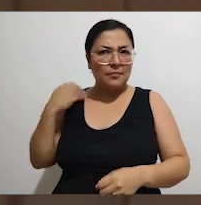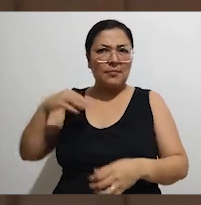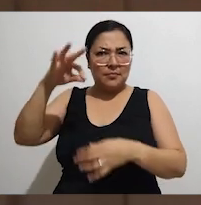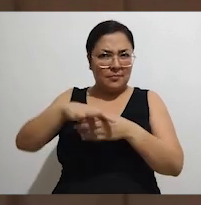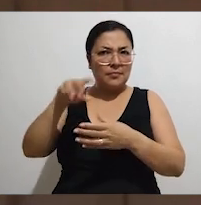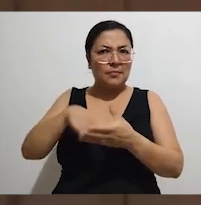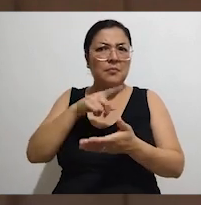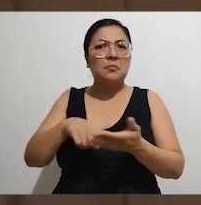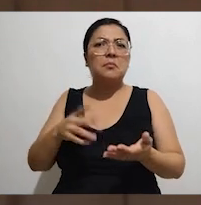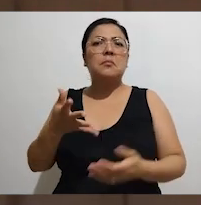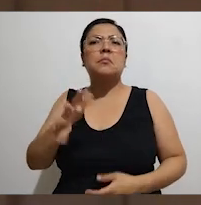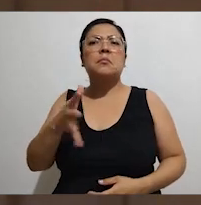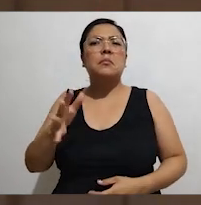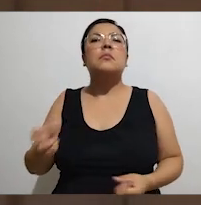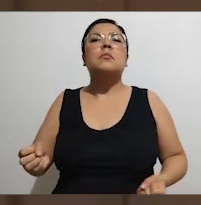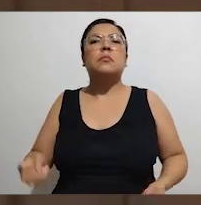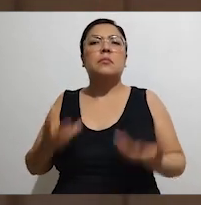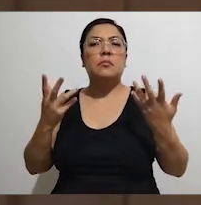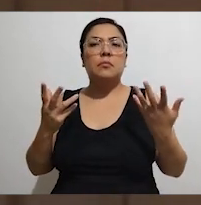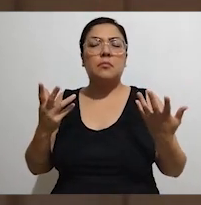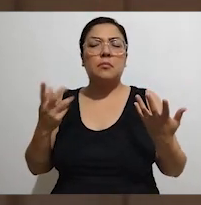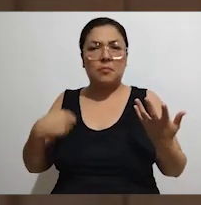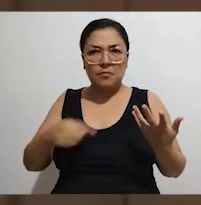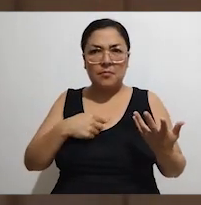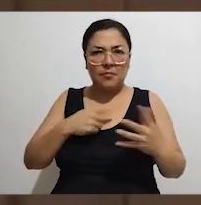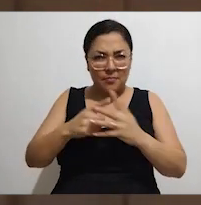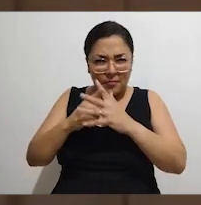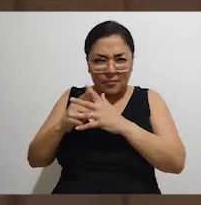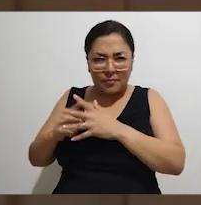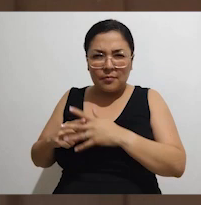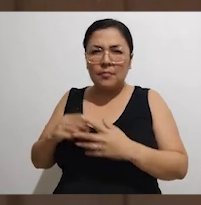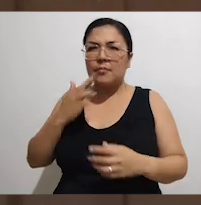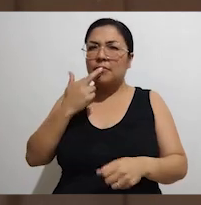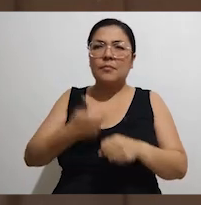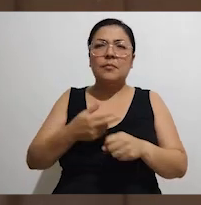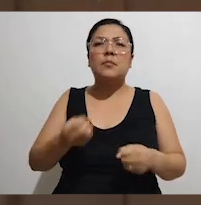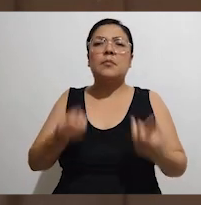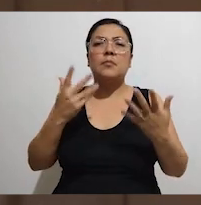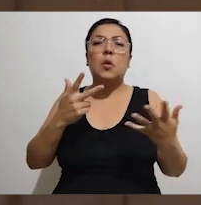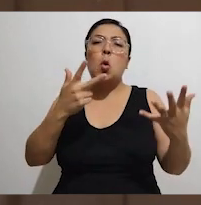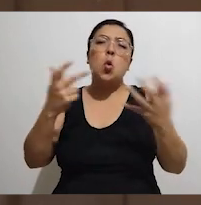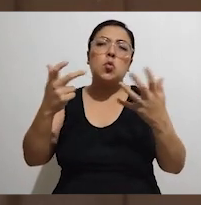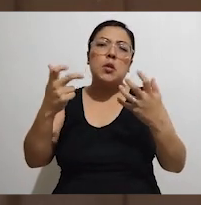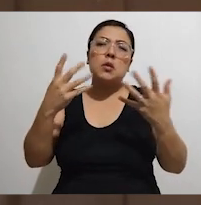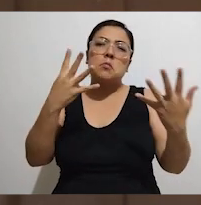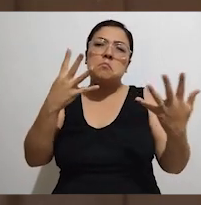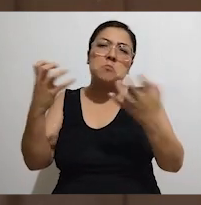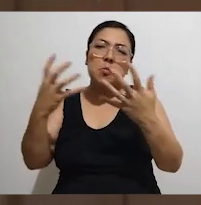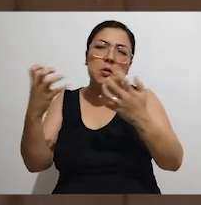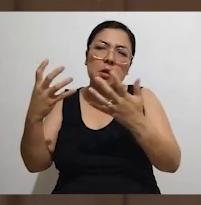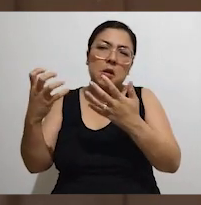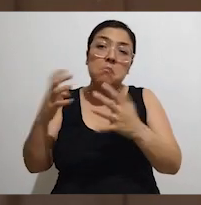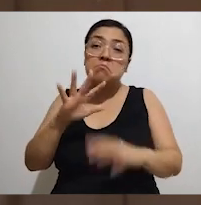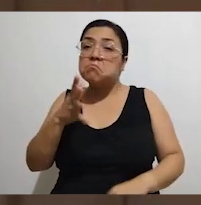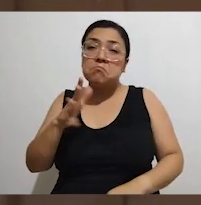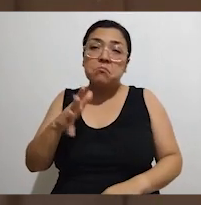anterior recibimos en promedio aquí en el Instituto Electoral, a través de nuestros diferentes comités, alrededor de 800 o 900 solicitudes de acreditación,